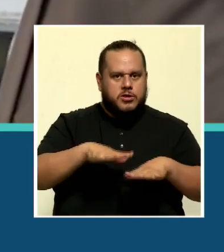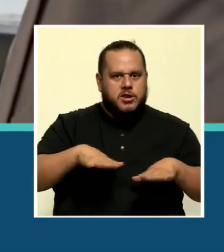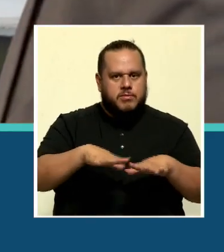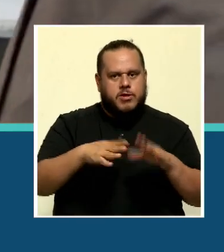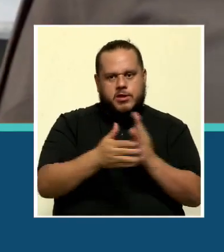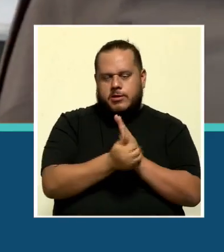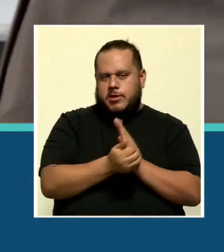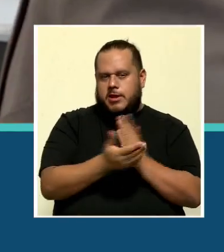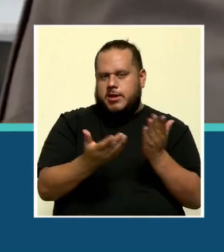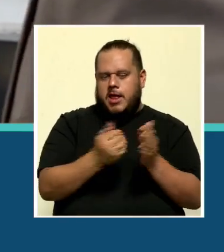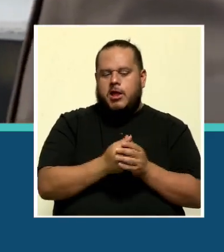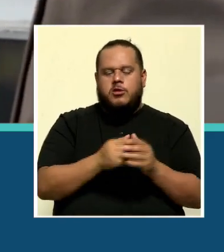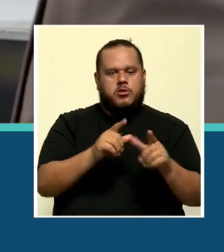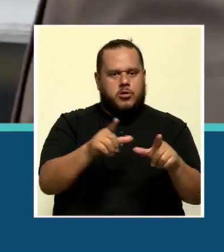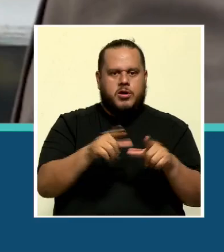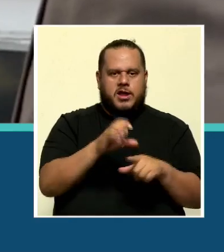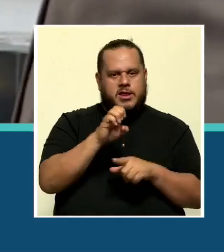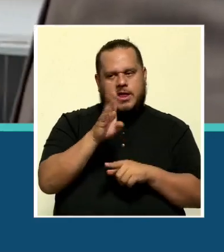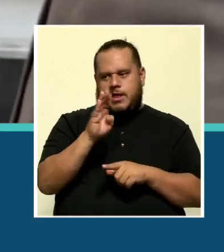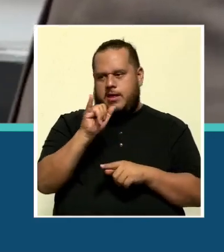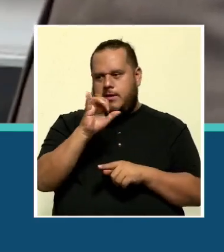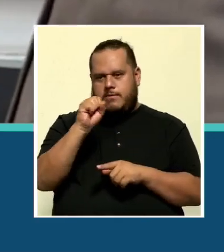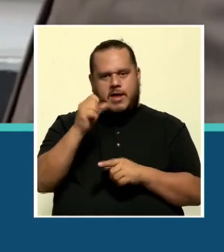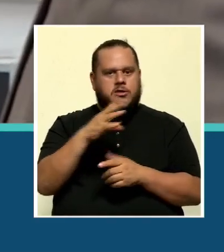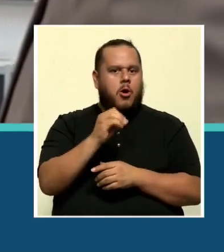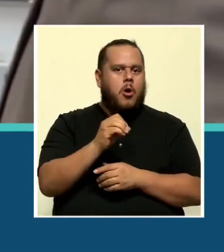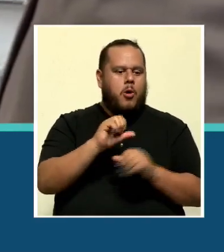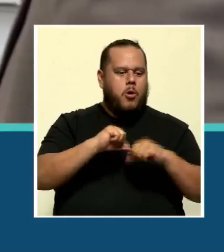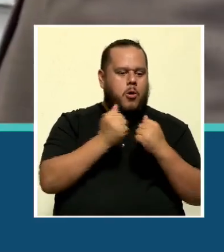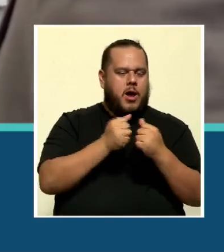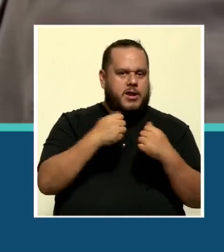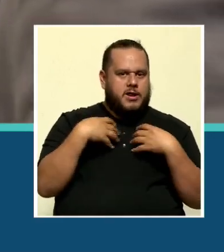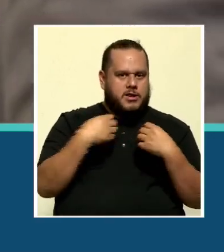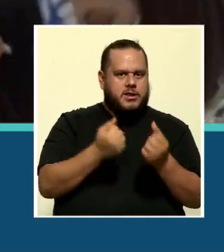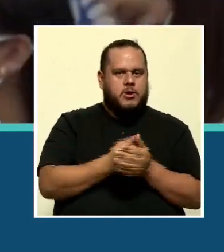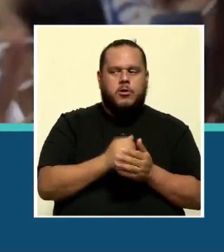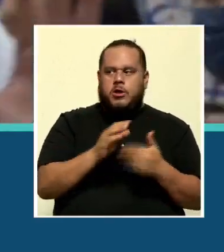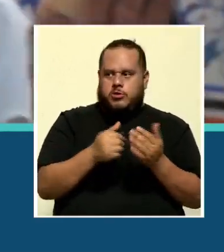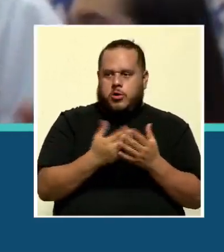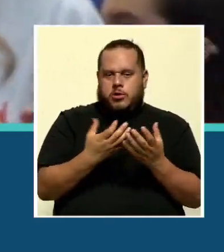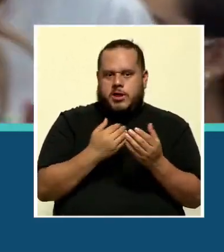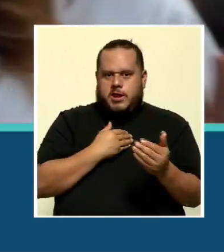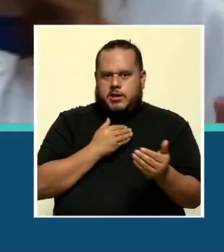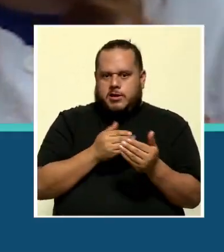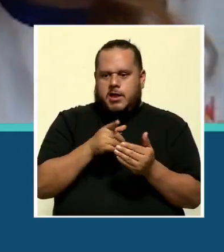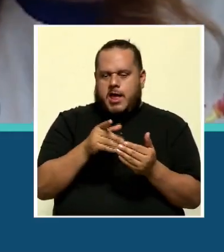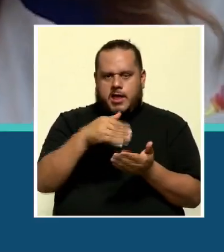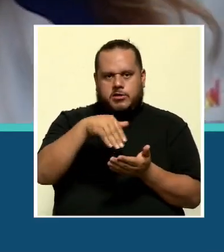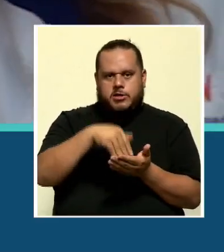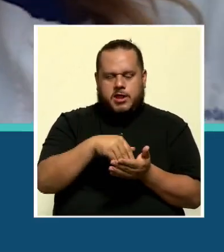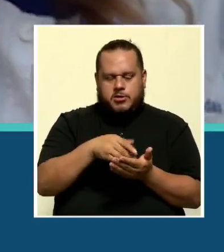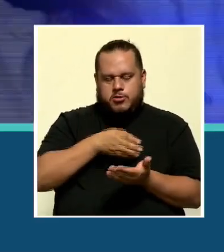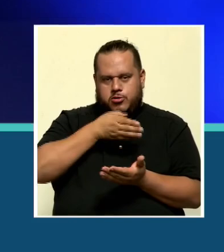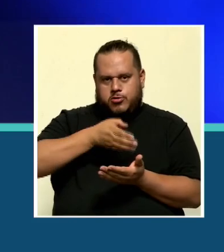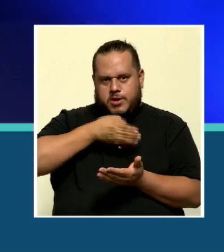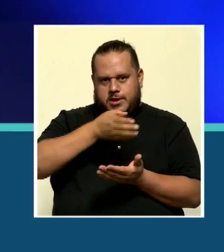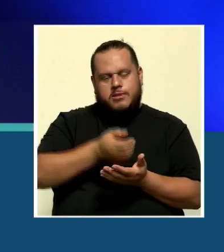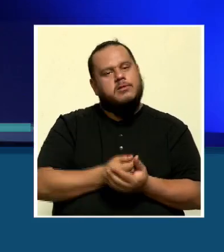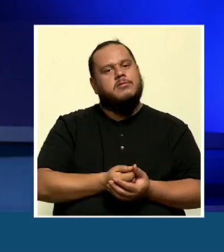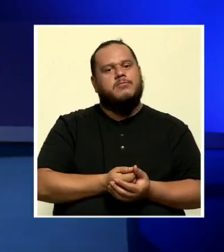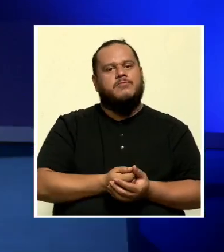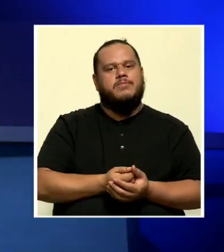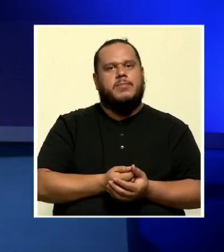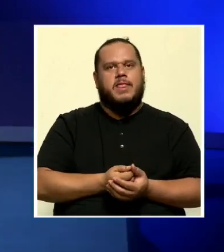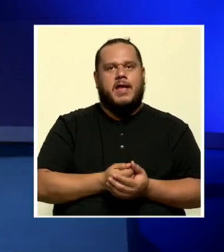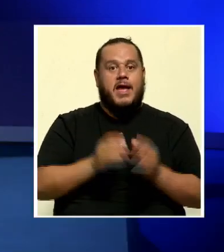habilitados son las instalaciones de EVAIS o áreas de salud, por lo que se les sugiere a los interesados acercarse a esos centros sugeridos.